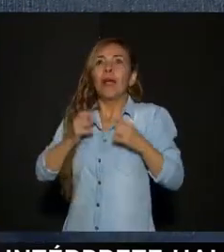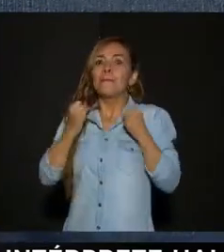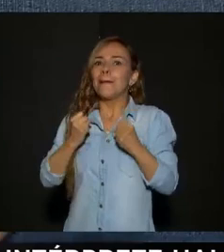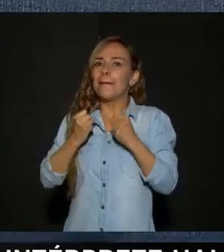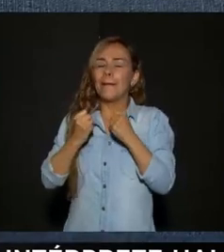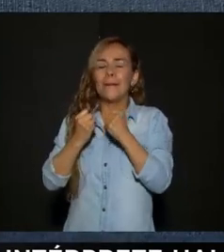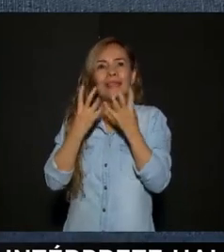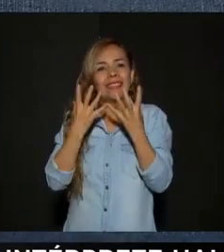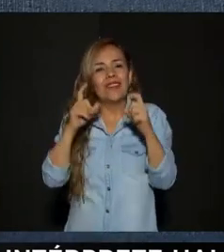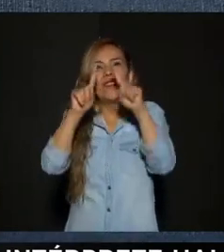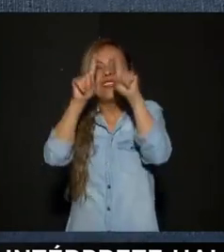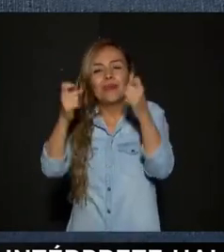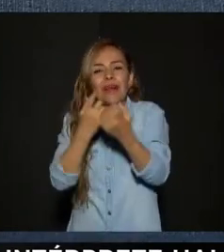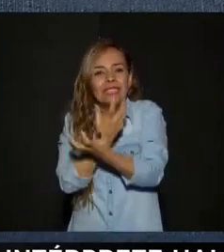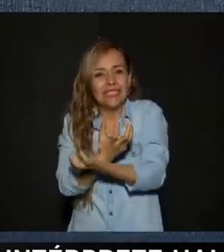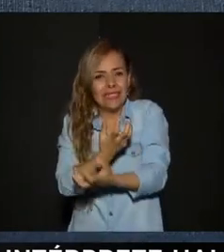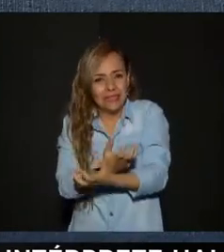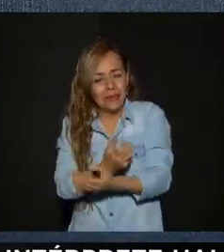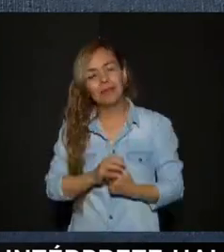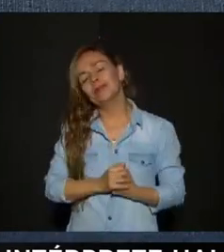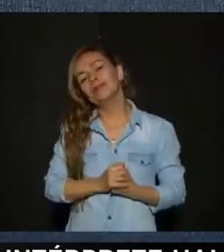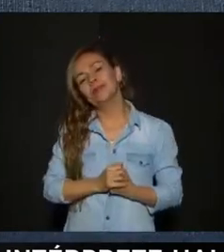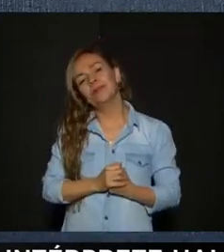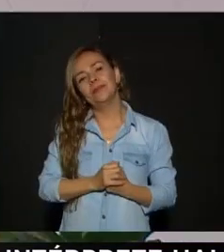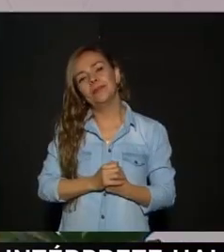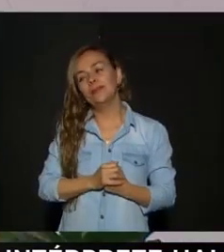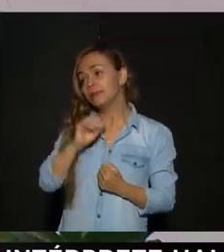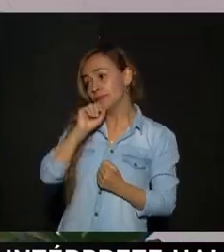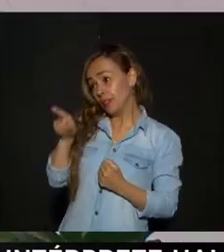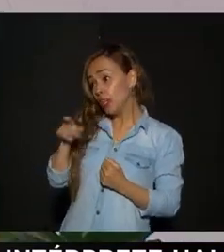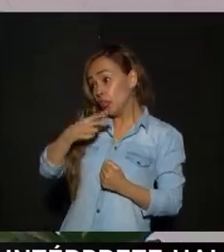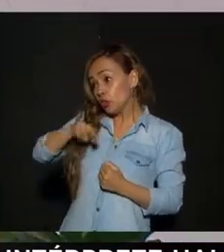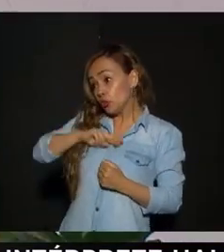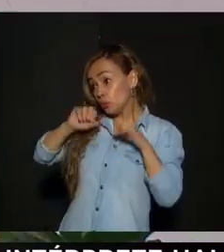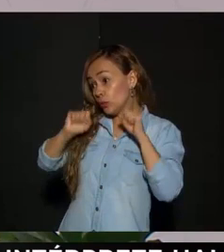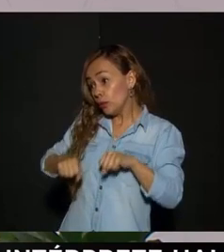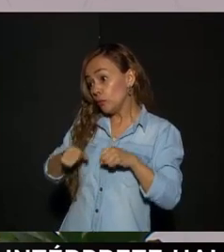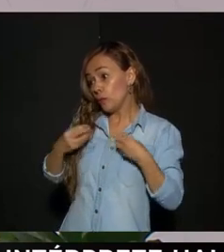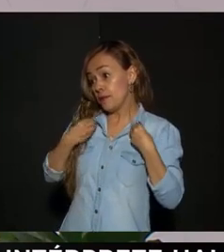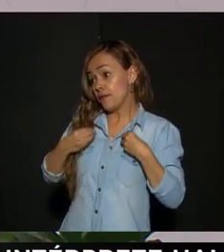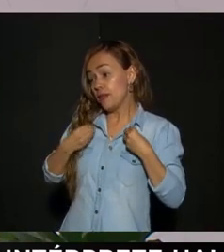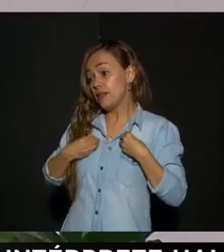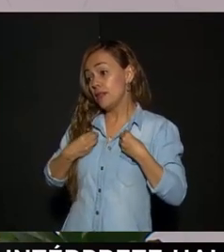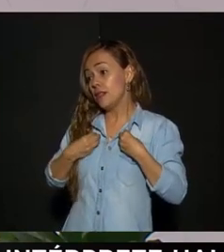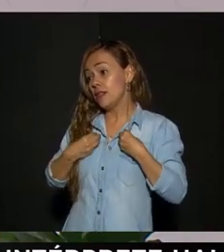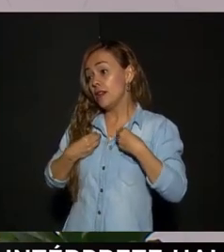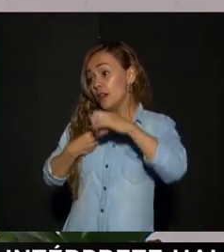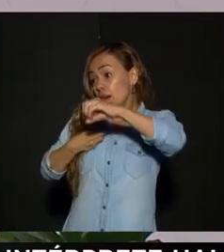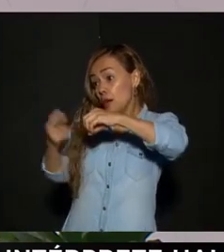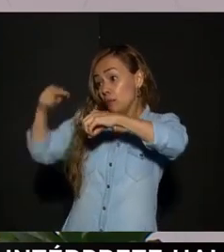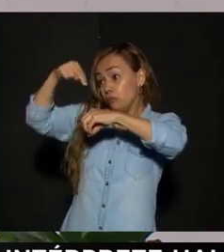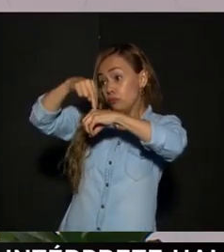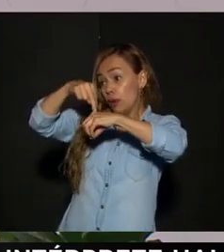ciencia. Eso es la ciencia. Bueno, ¿y uno puede vivir en un asteroide? No, como el Principito.